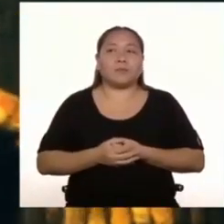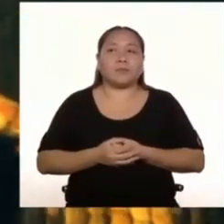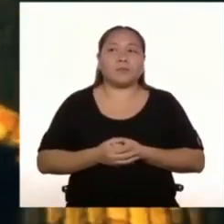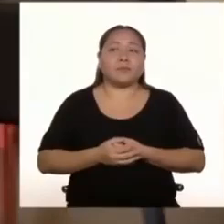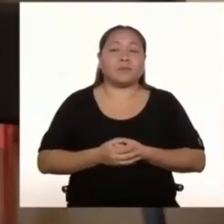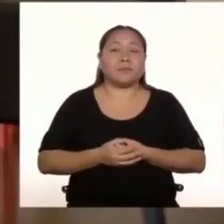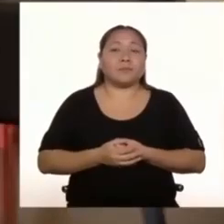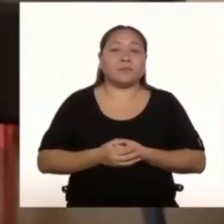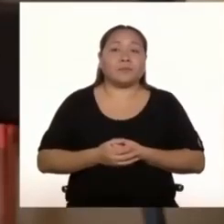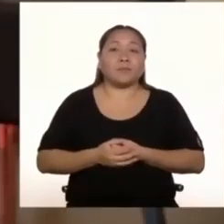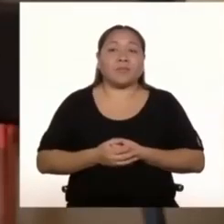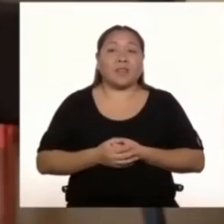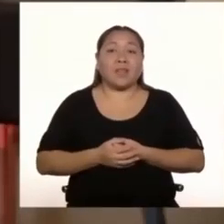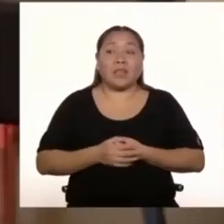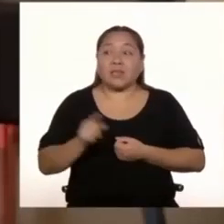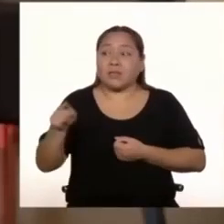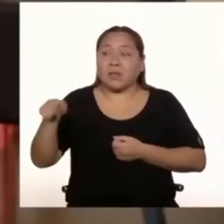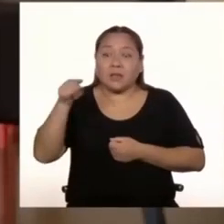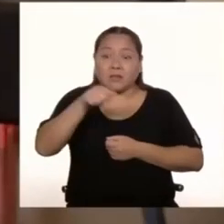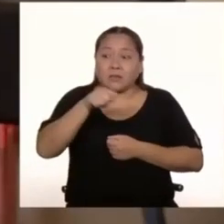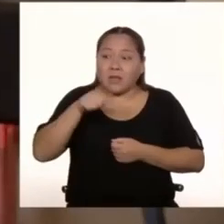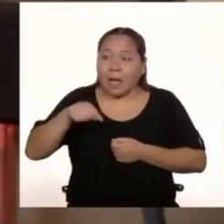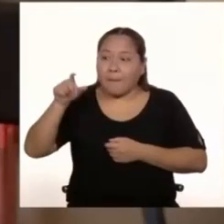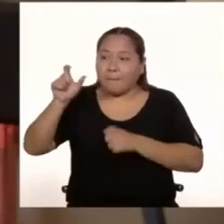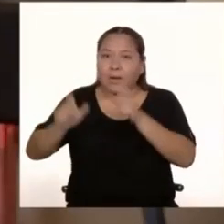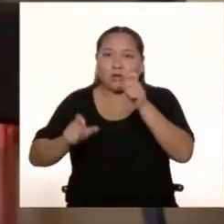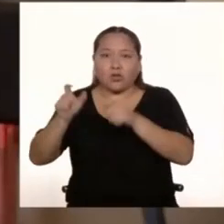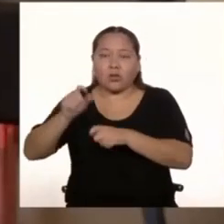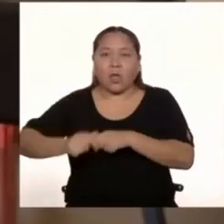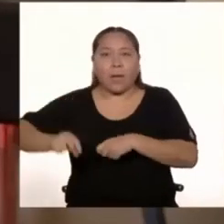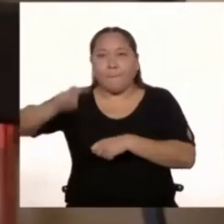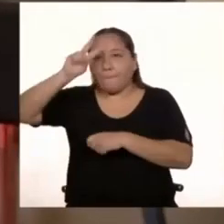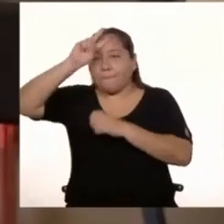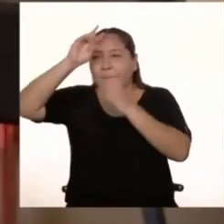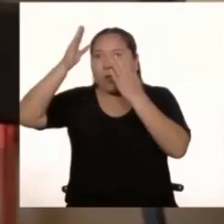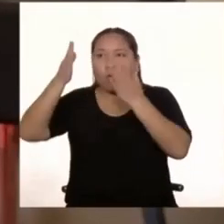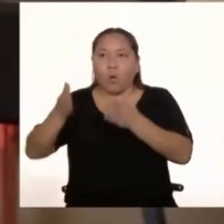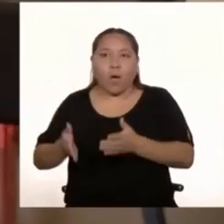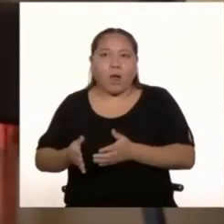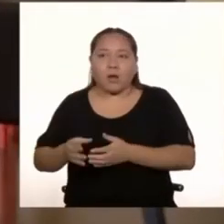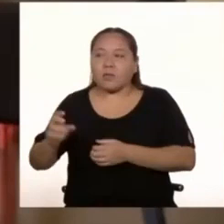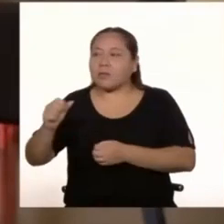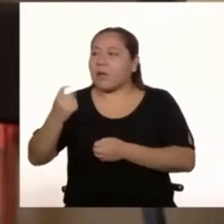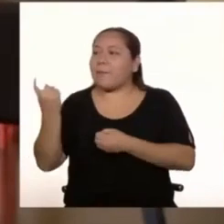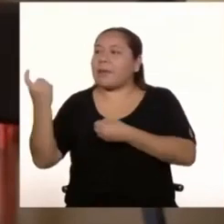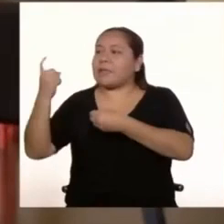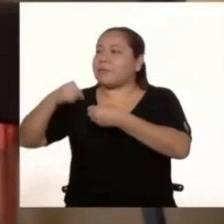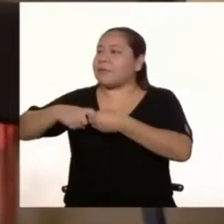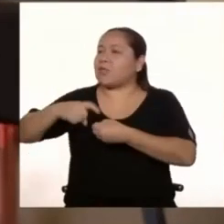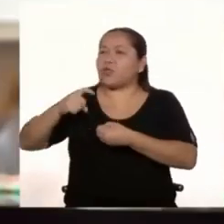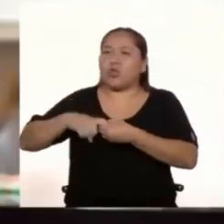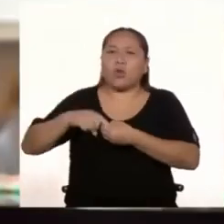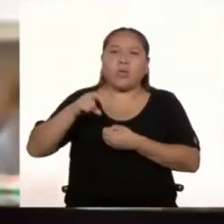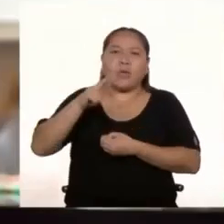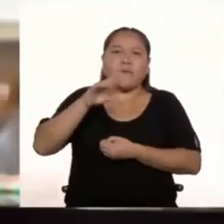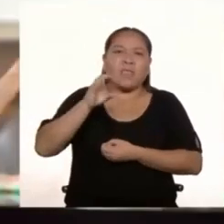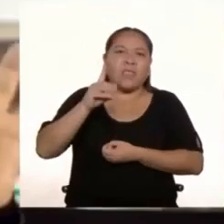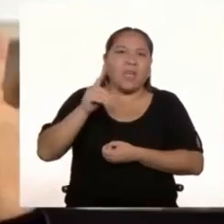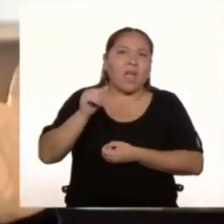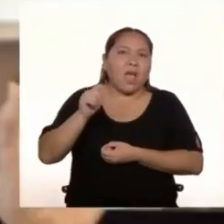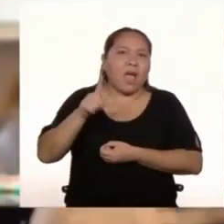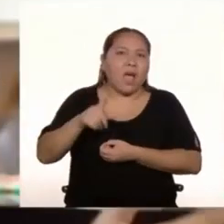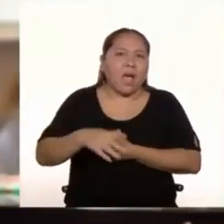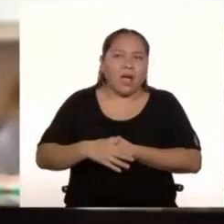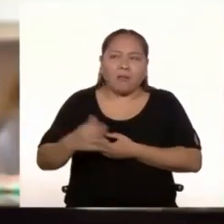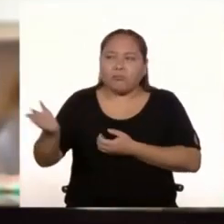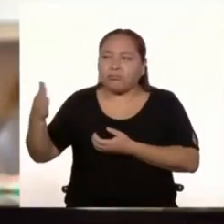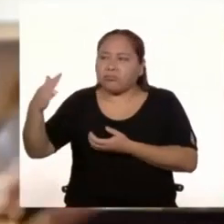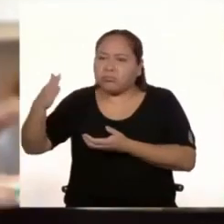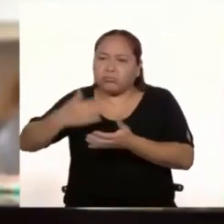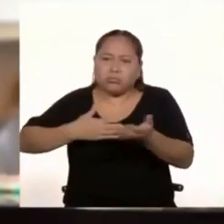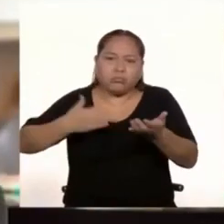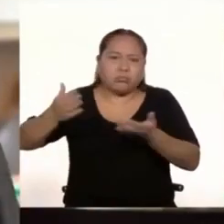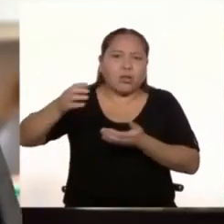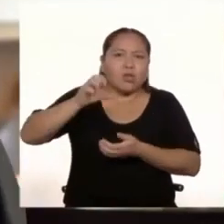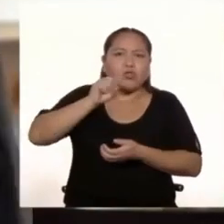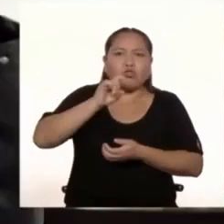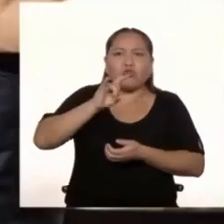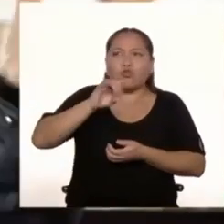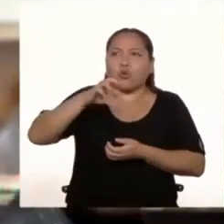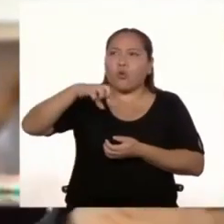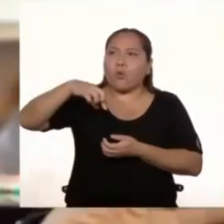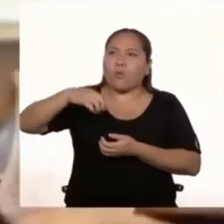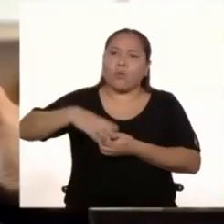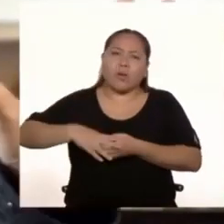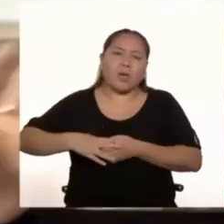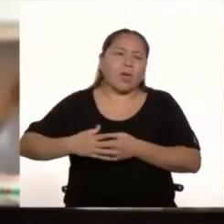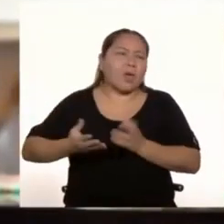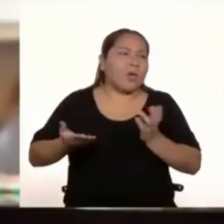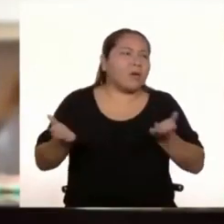Sin estos patriotas peruanos, sin la participación de Vidal, movilizando a Supe, movilizando al